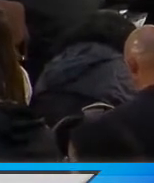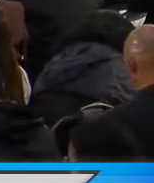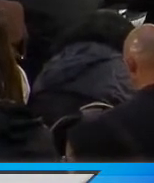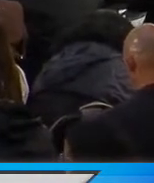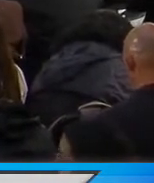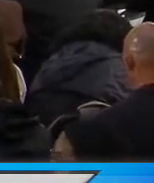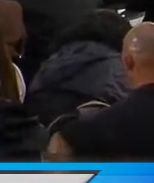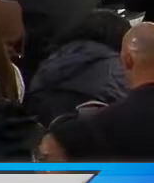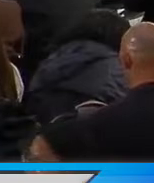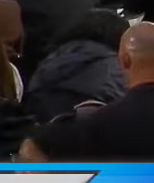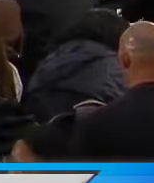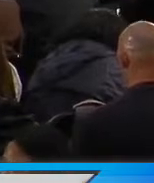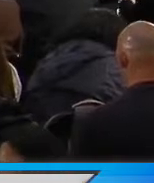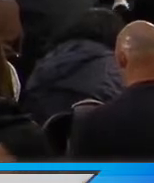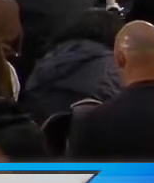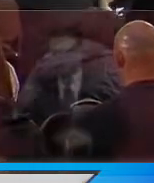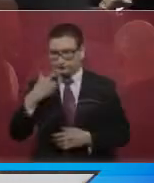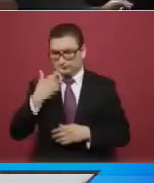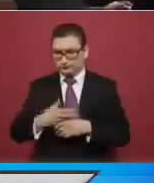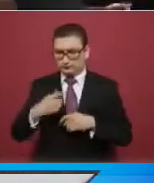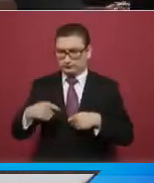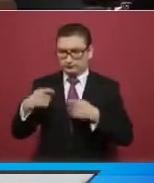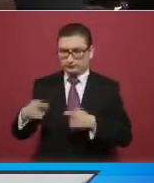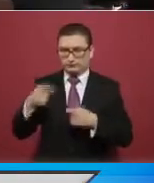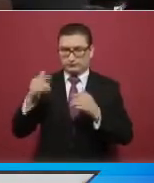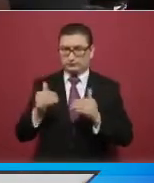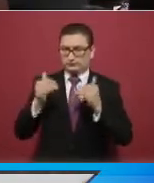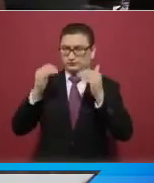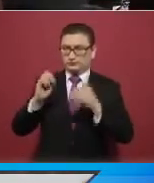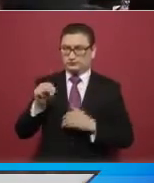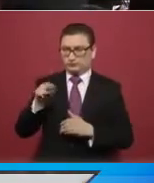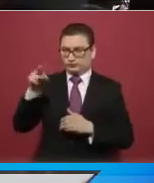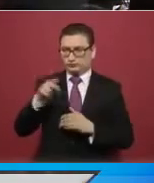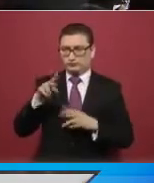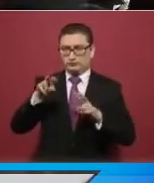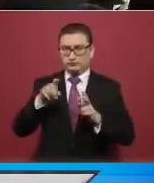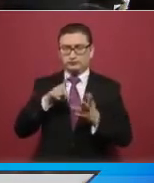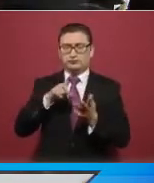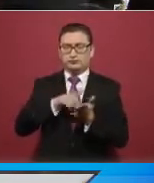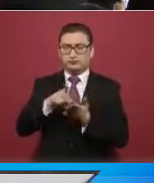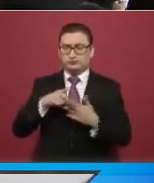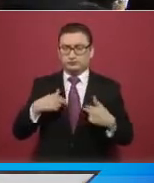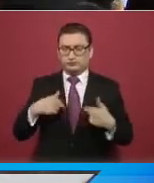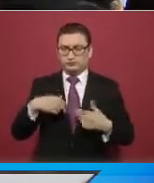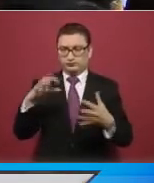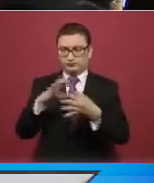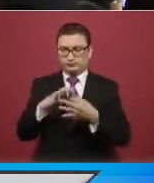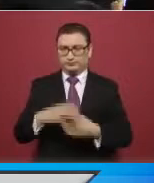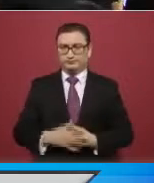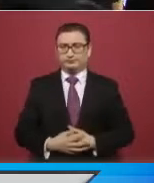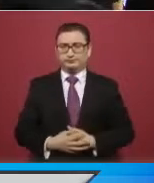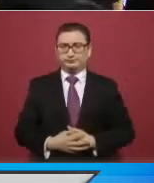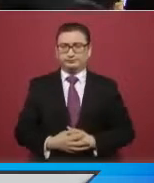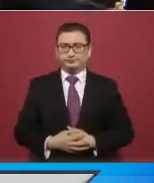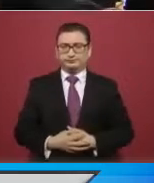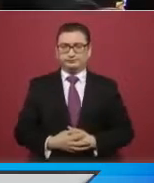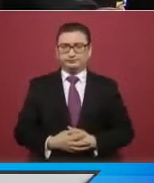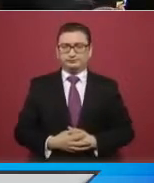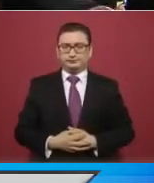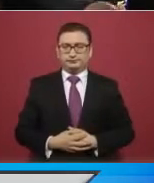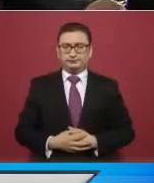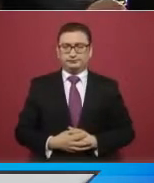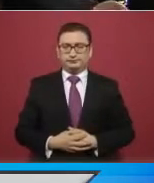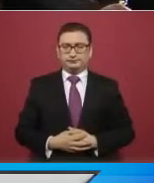Naciones Unidas. La seguridad pública y el respeto a los derechos humanos son complementarios e indispensables. Se aspira a que los derechos humanos nunca